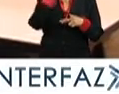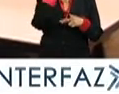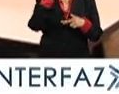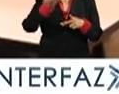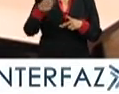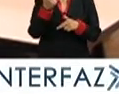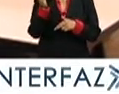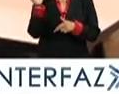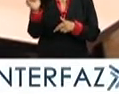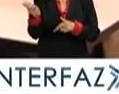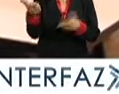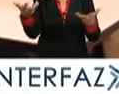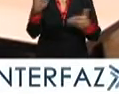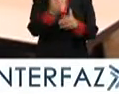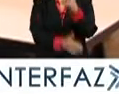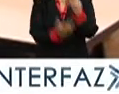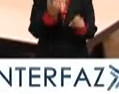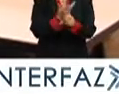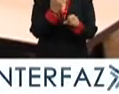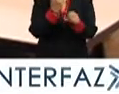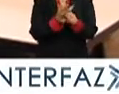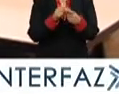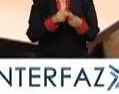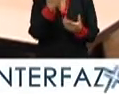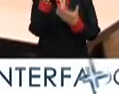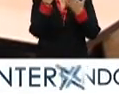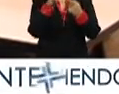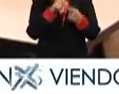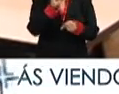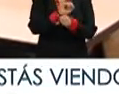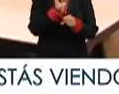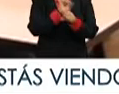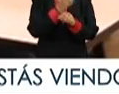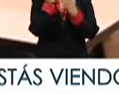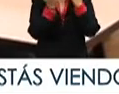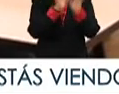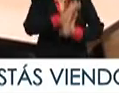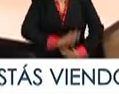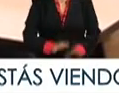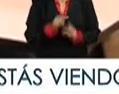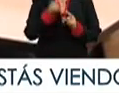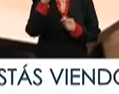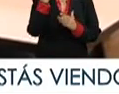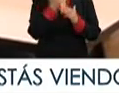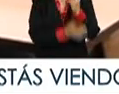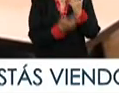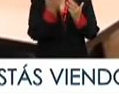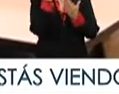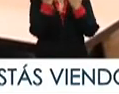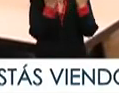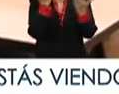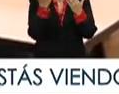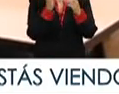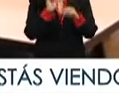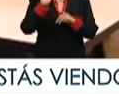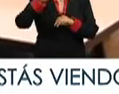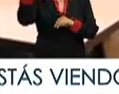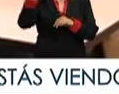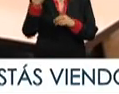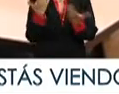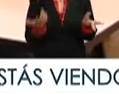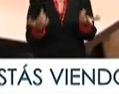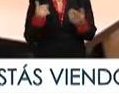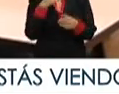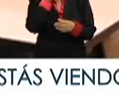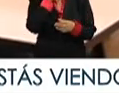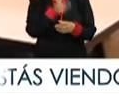ya acabó la preparatoria, acabó la secundaria, acabó un nivel profesional,